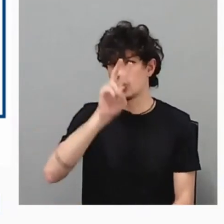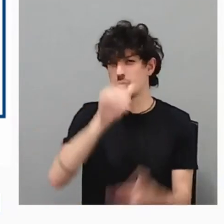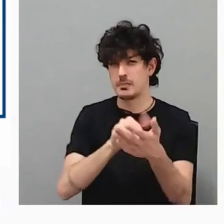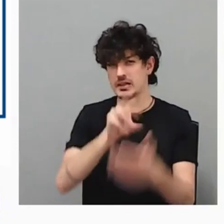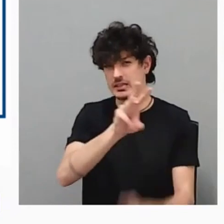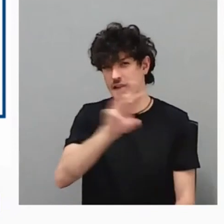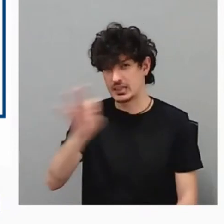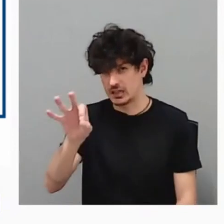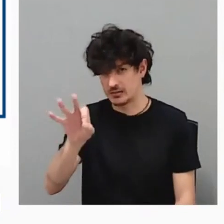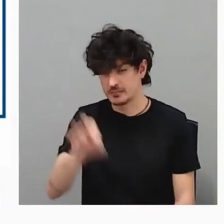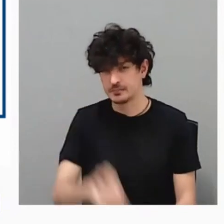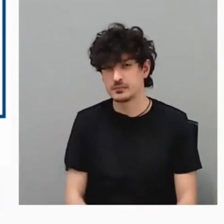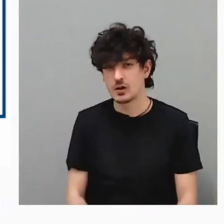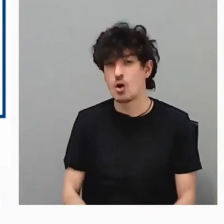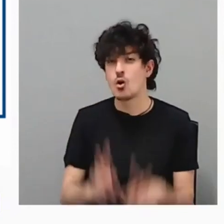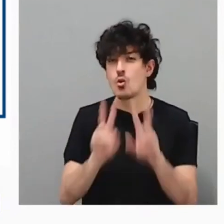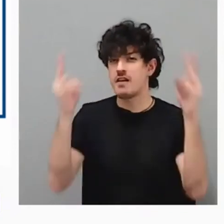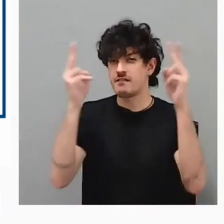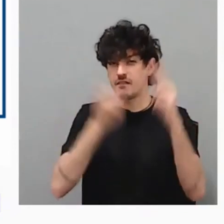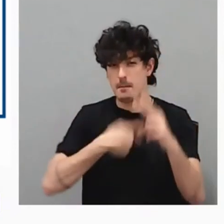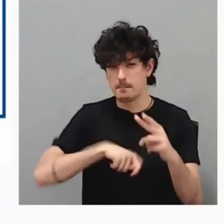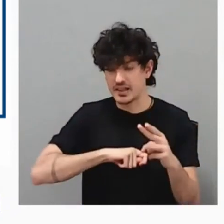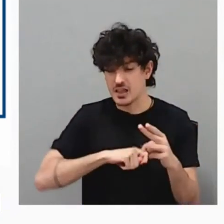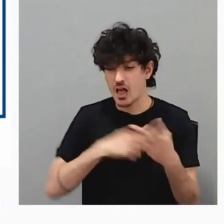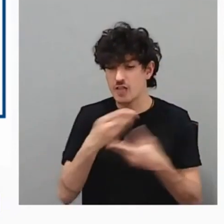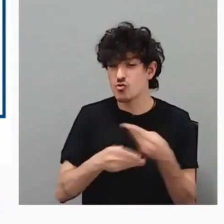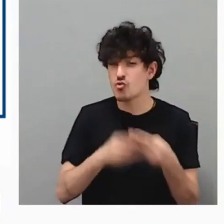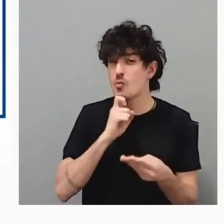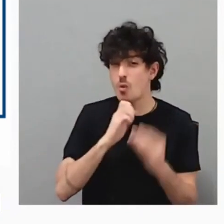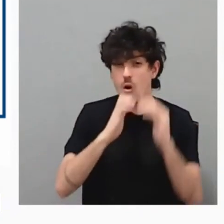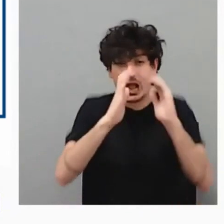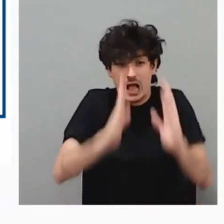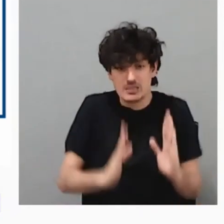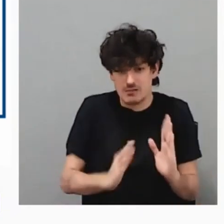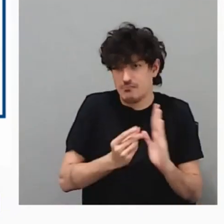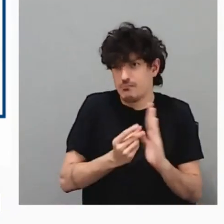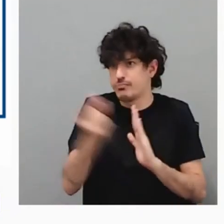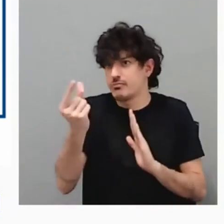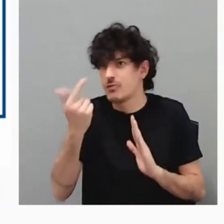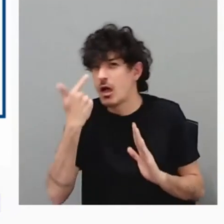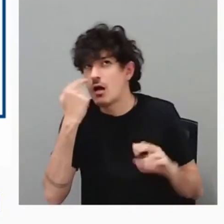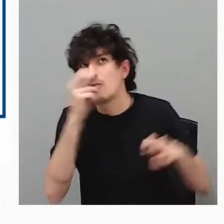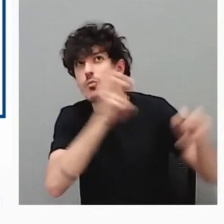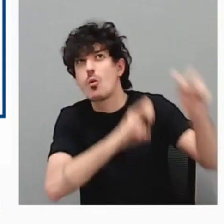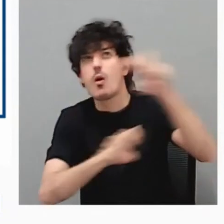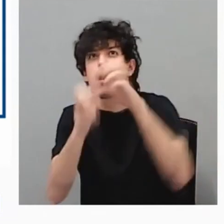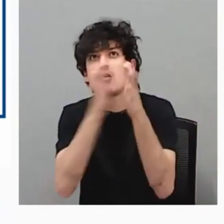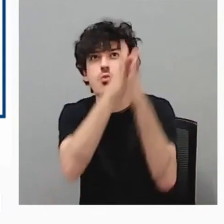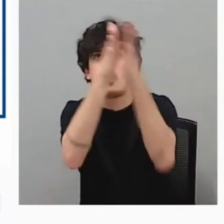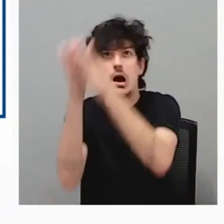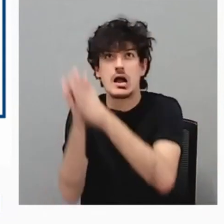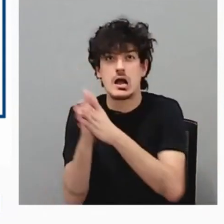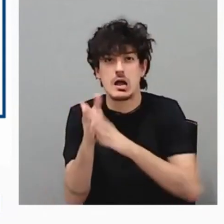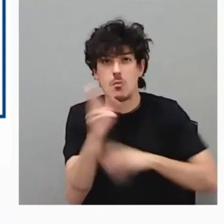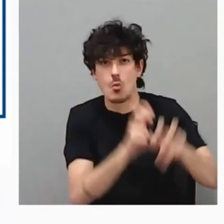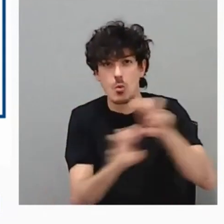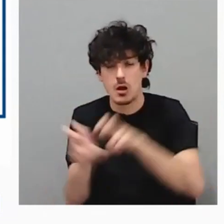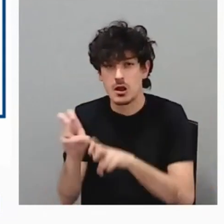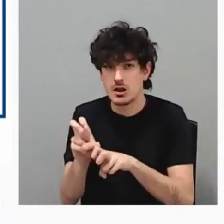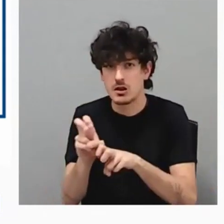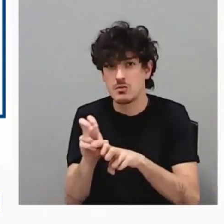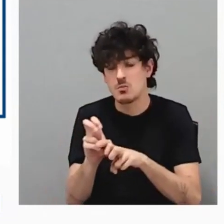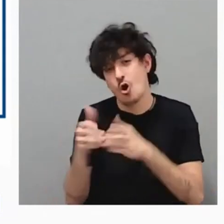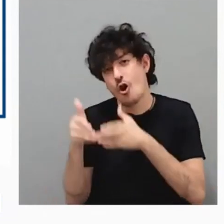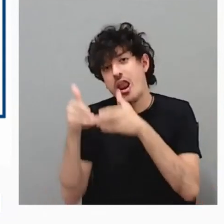nosotros en UNICEF España? Primero, saliendo de casa. Y al salir de casa, buscar a otros navegantes. Estamos en este contexto de Magallanes Elcano.